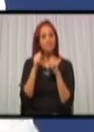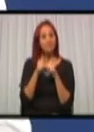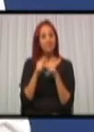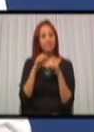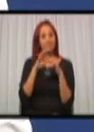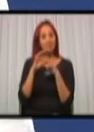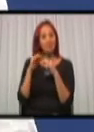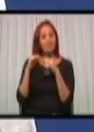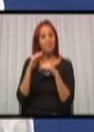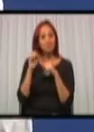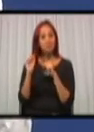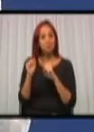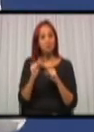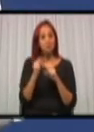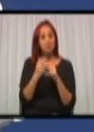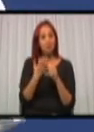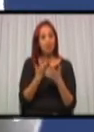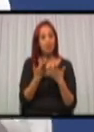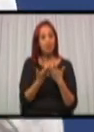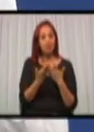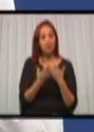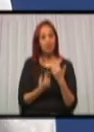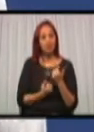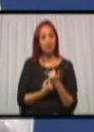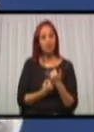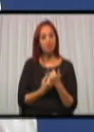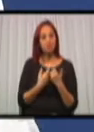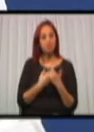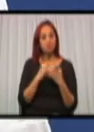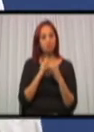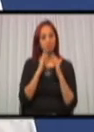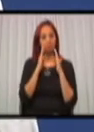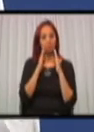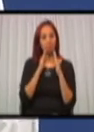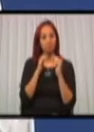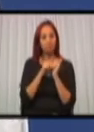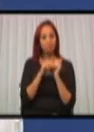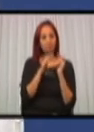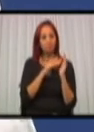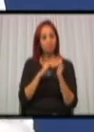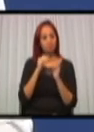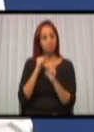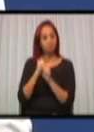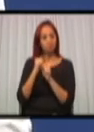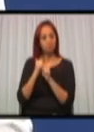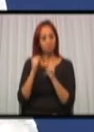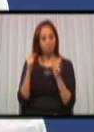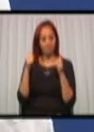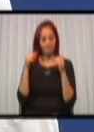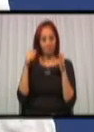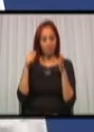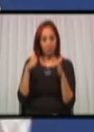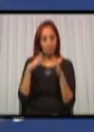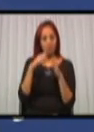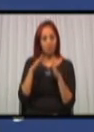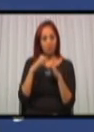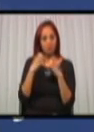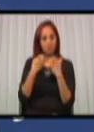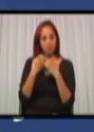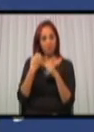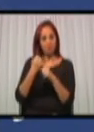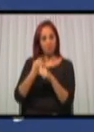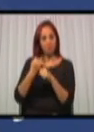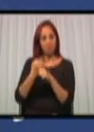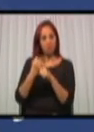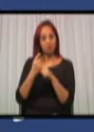nivel municipal es que la cabeza vaya direccionada con un plan de trabajo bien enfocado y que su equipo de trabajo vaya